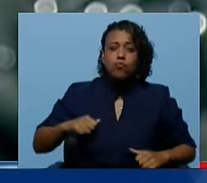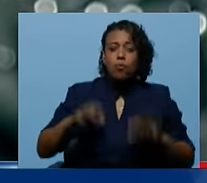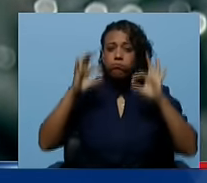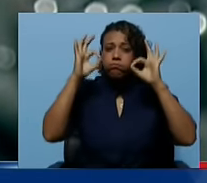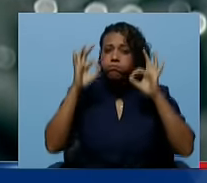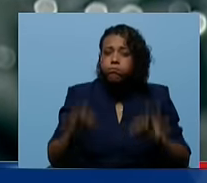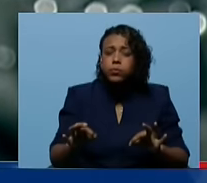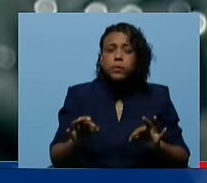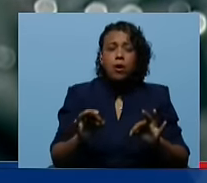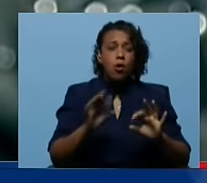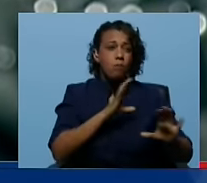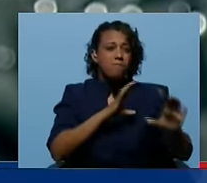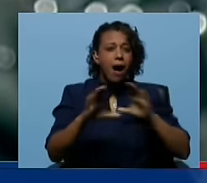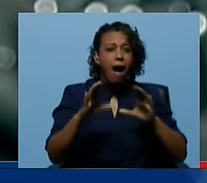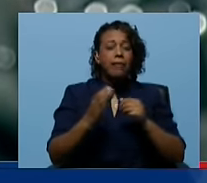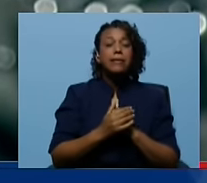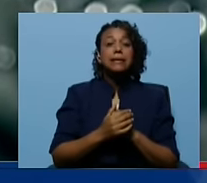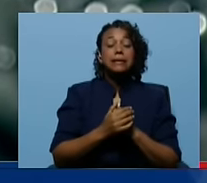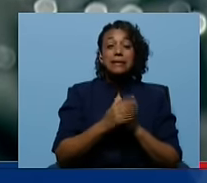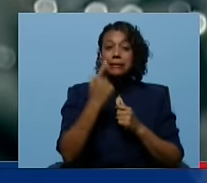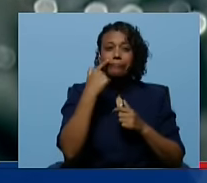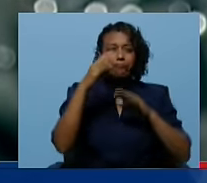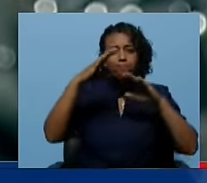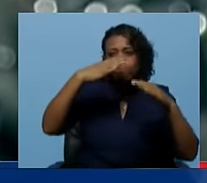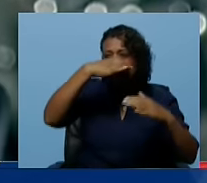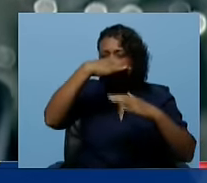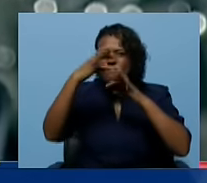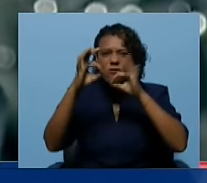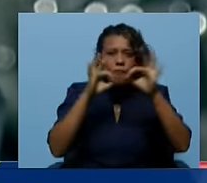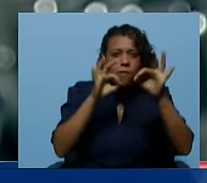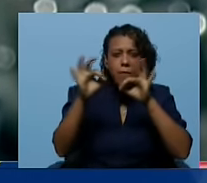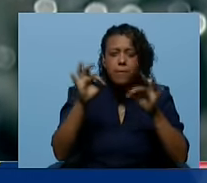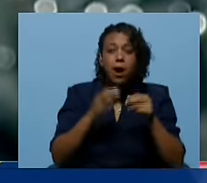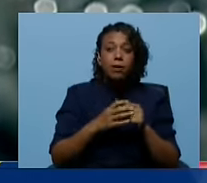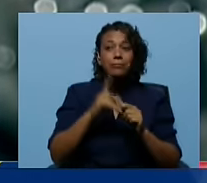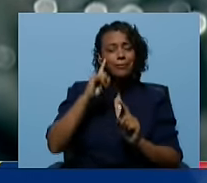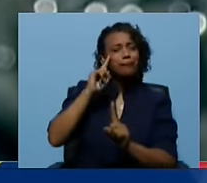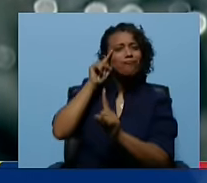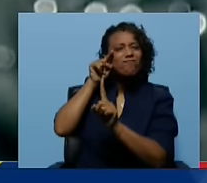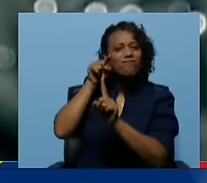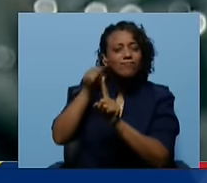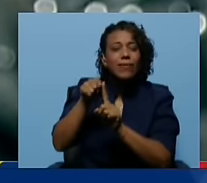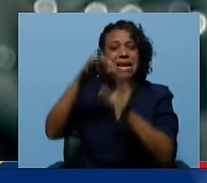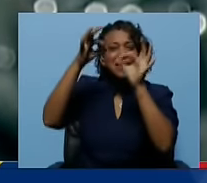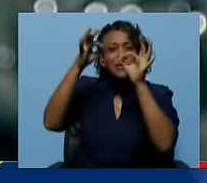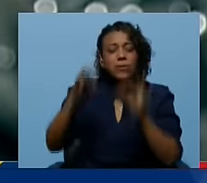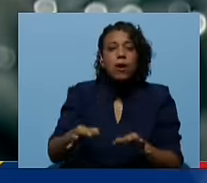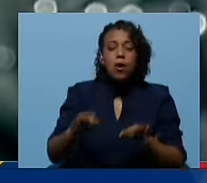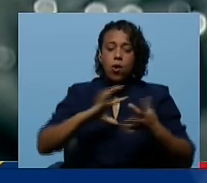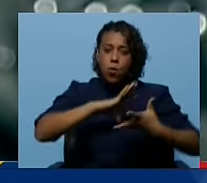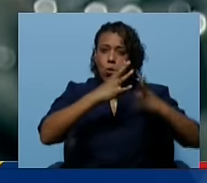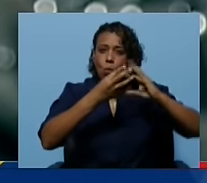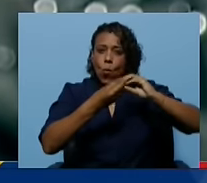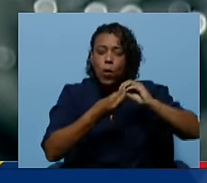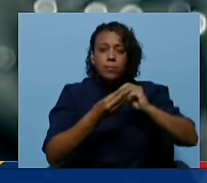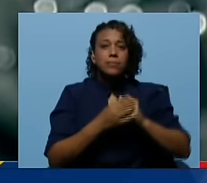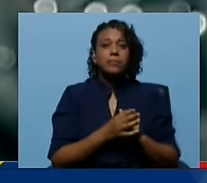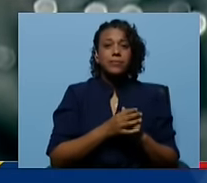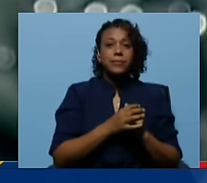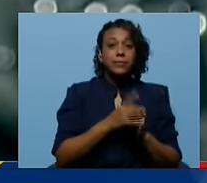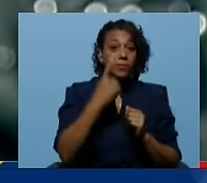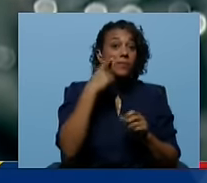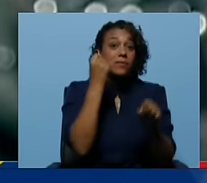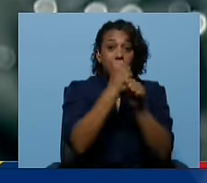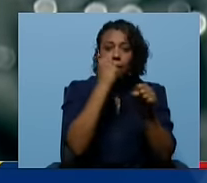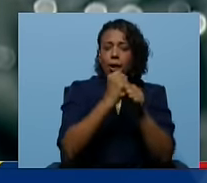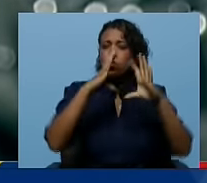máximo ente coordinador, le podemos decir que estamos realmente bien cohesionados,